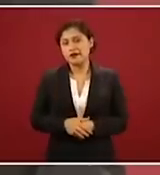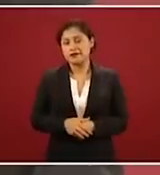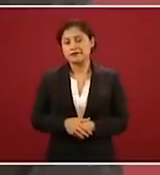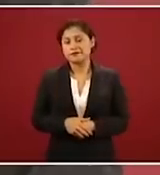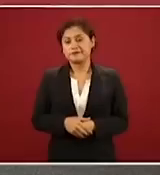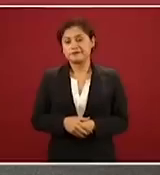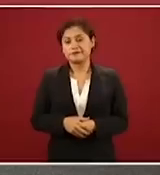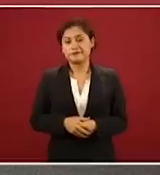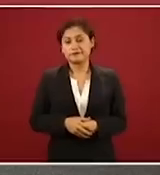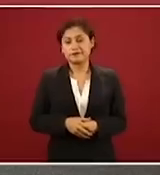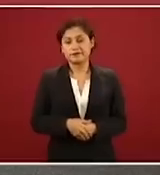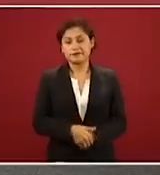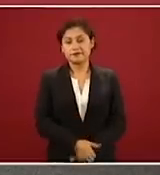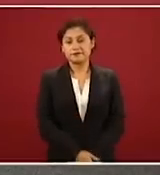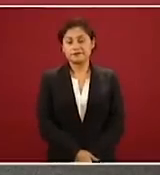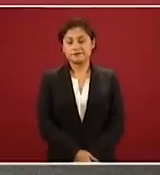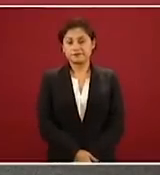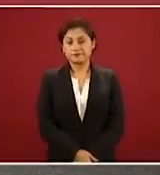mis